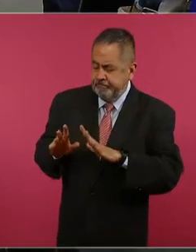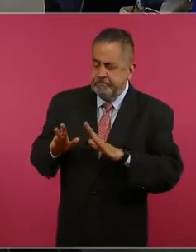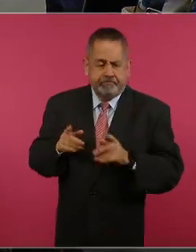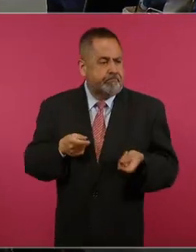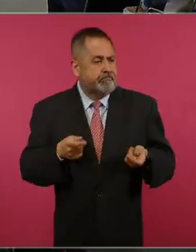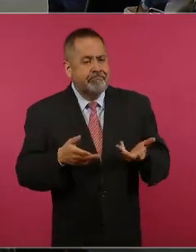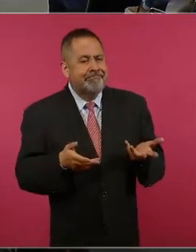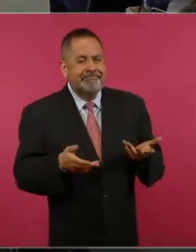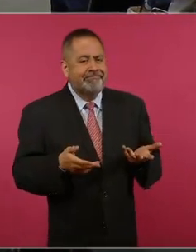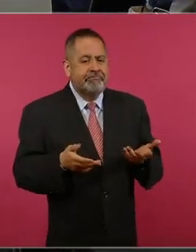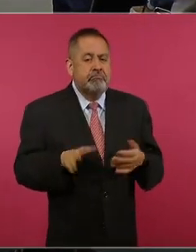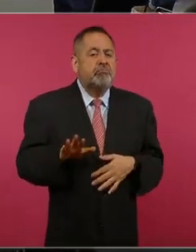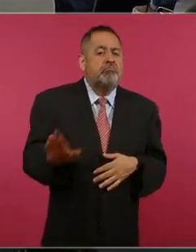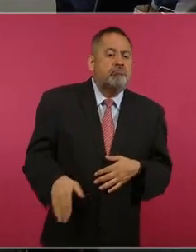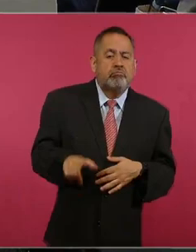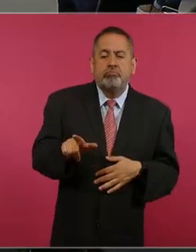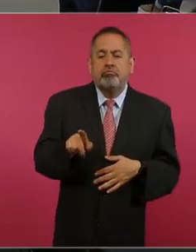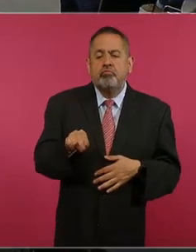lo ordenara.